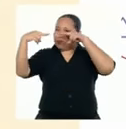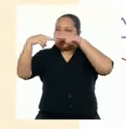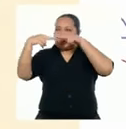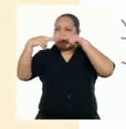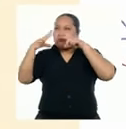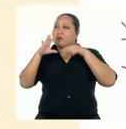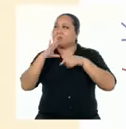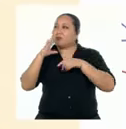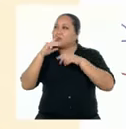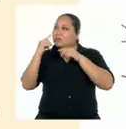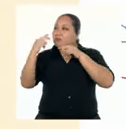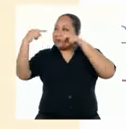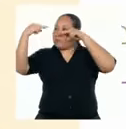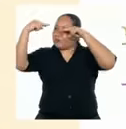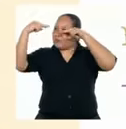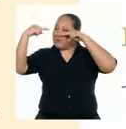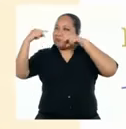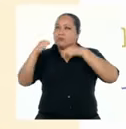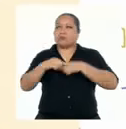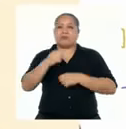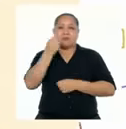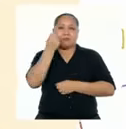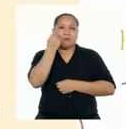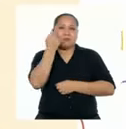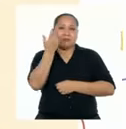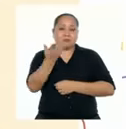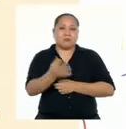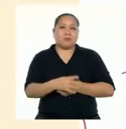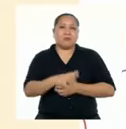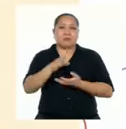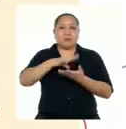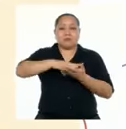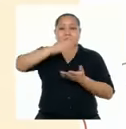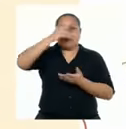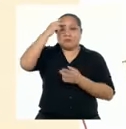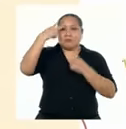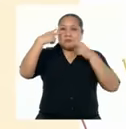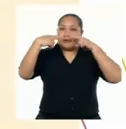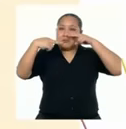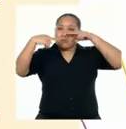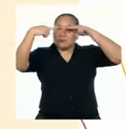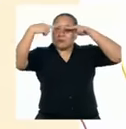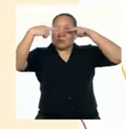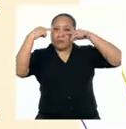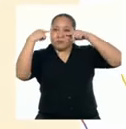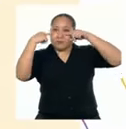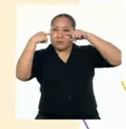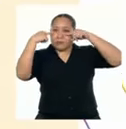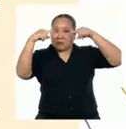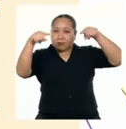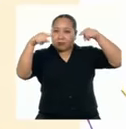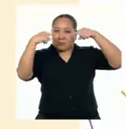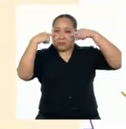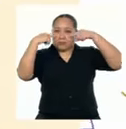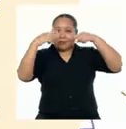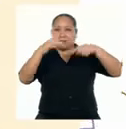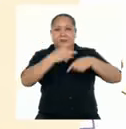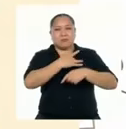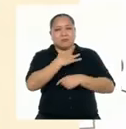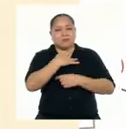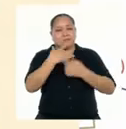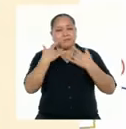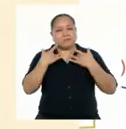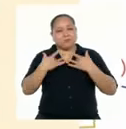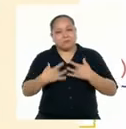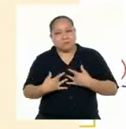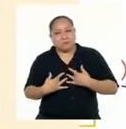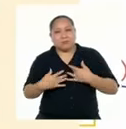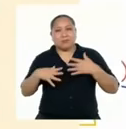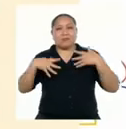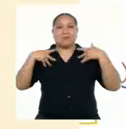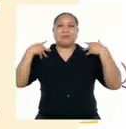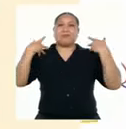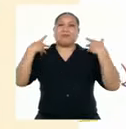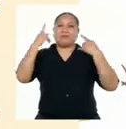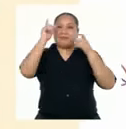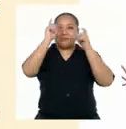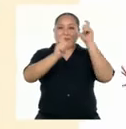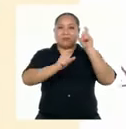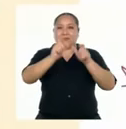alguien. Y ahora entiendo. Aprendimos a mirarnos a los ojos porque con ellos pudimos sentir la tristeza o la alegría de la